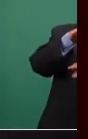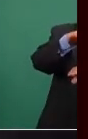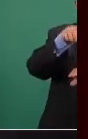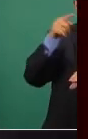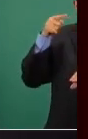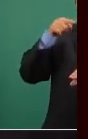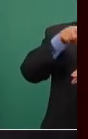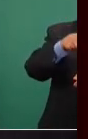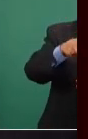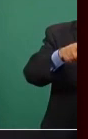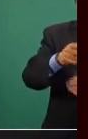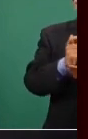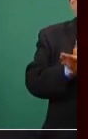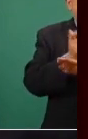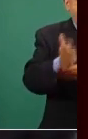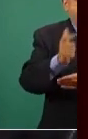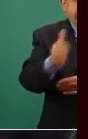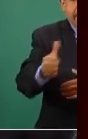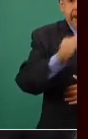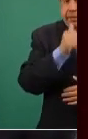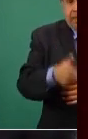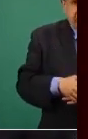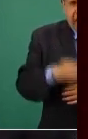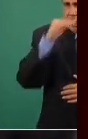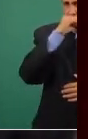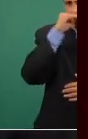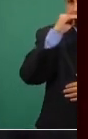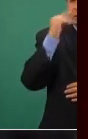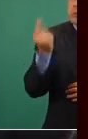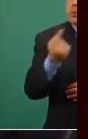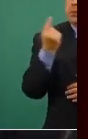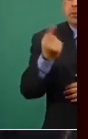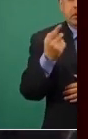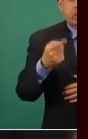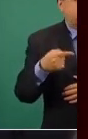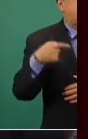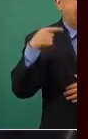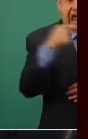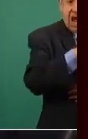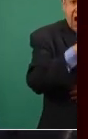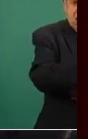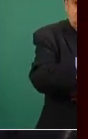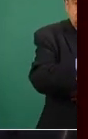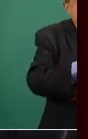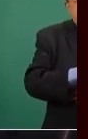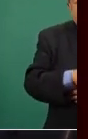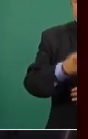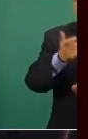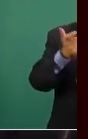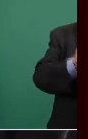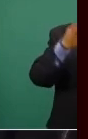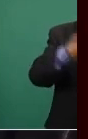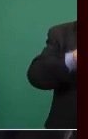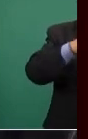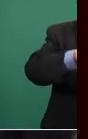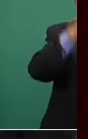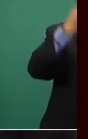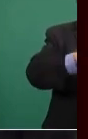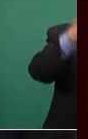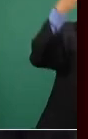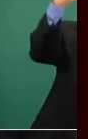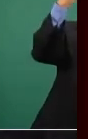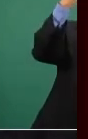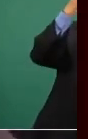sin cobrar y ellos ya establecieron el sistema de cobro no segundos pies